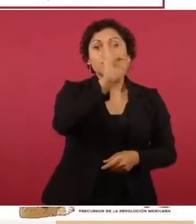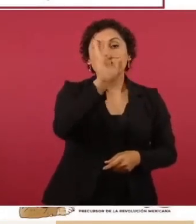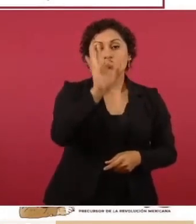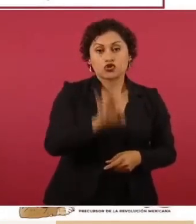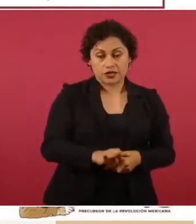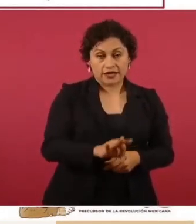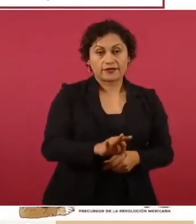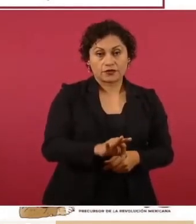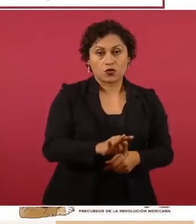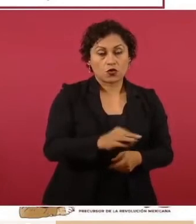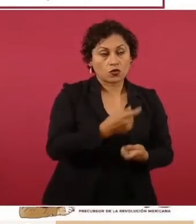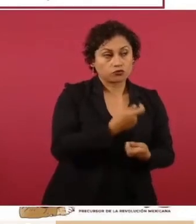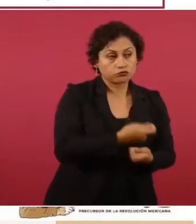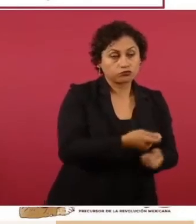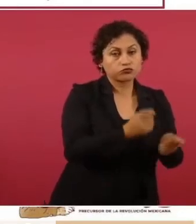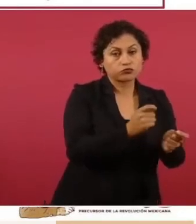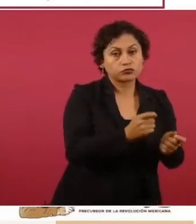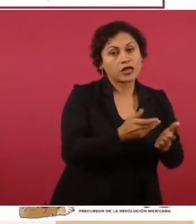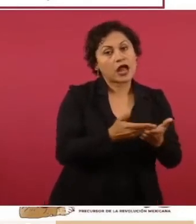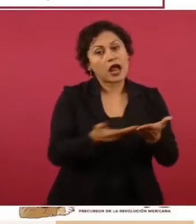las recetas surtidas a un